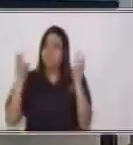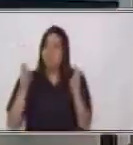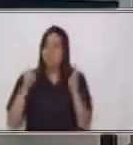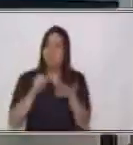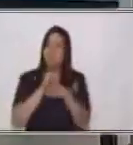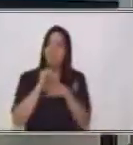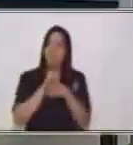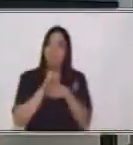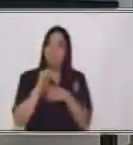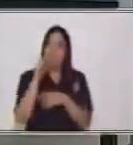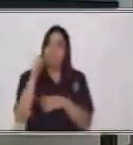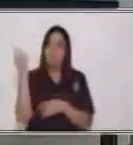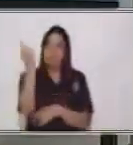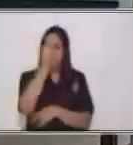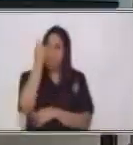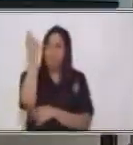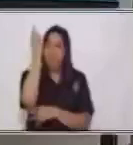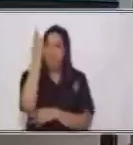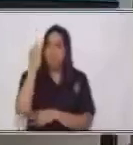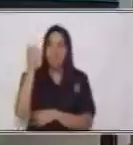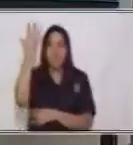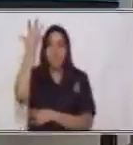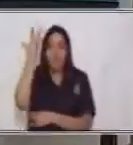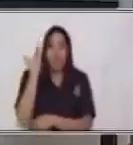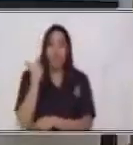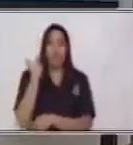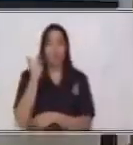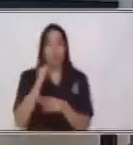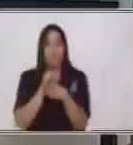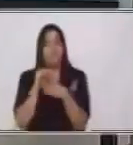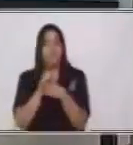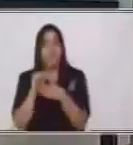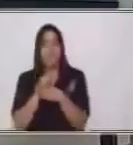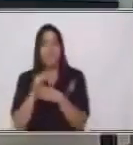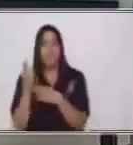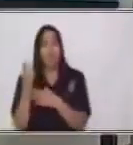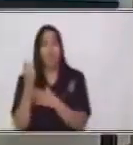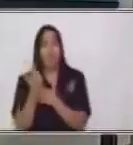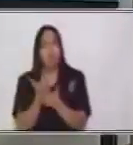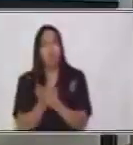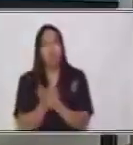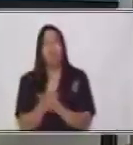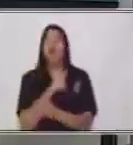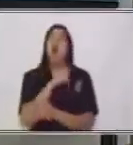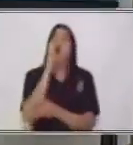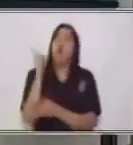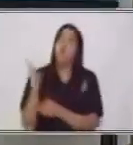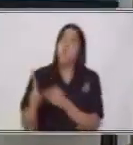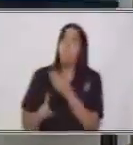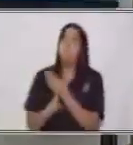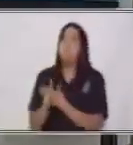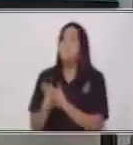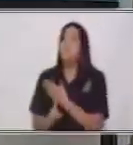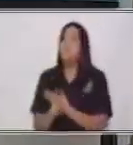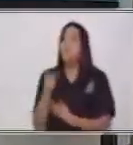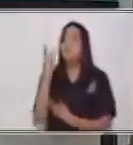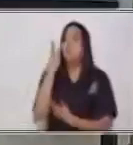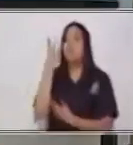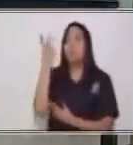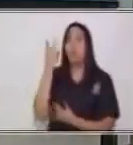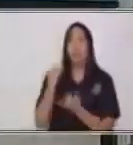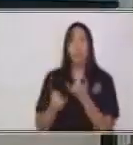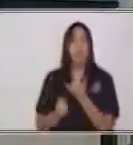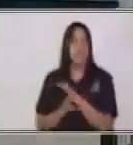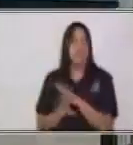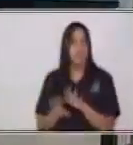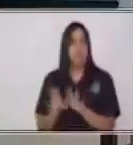muy importante en nuestra vida diaria. Vamos ahora con algunos problemas para poder ir terminando